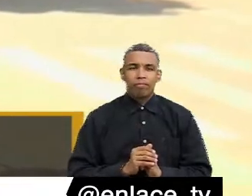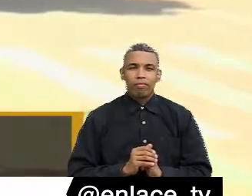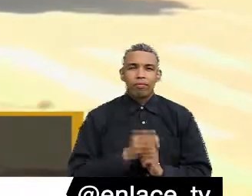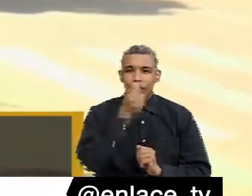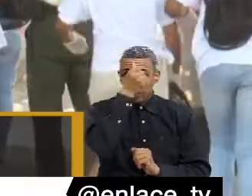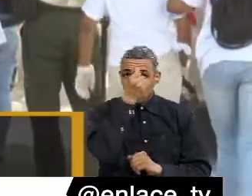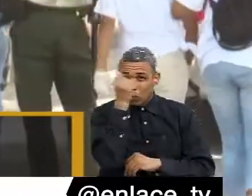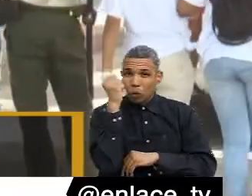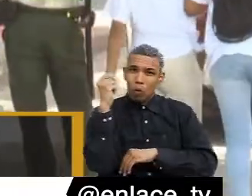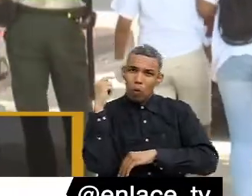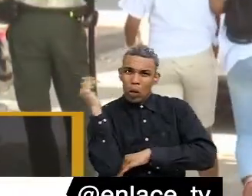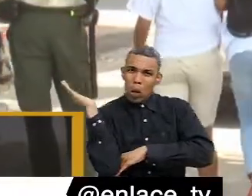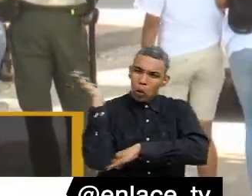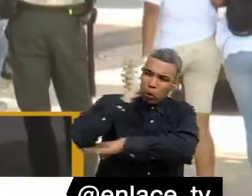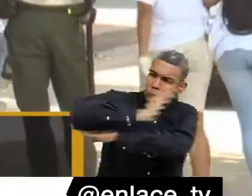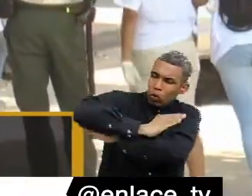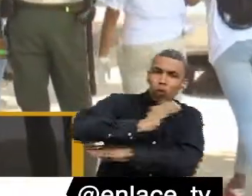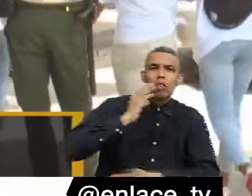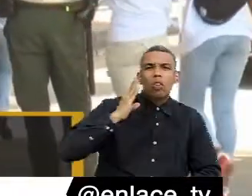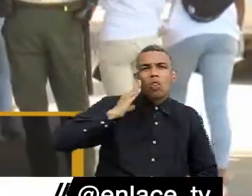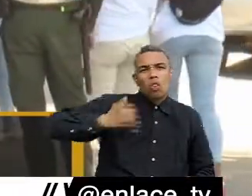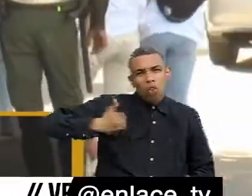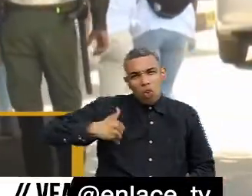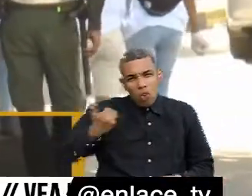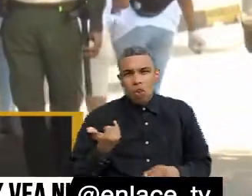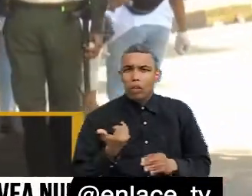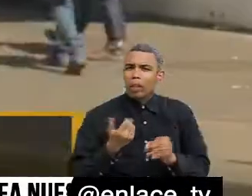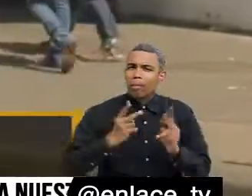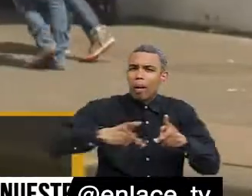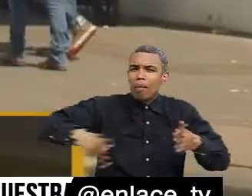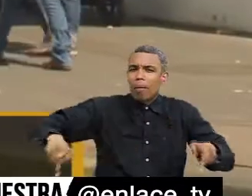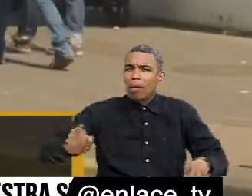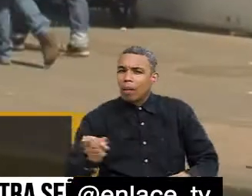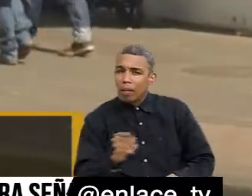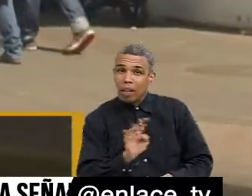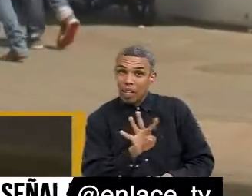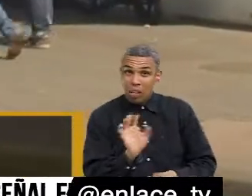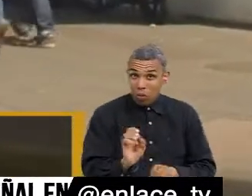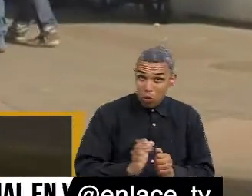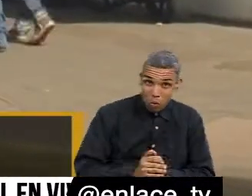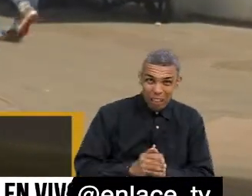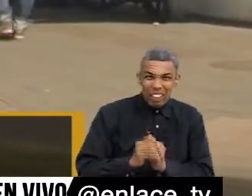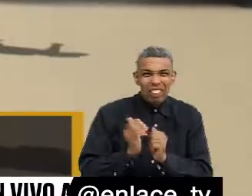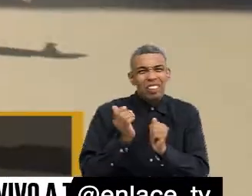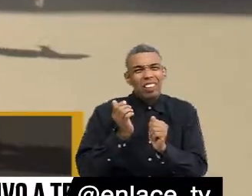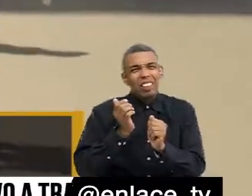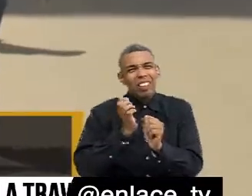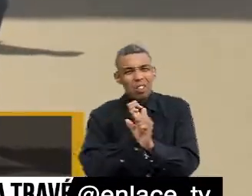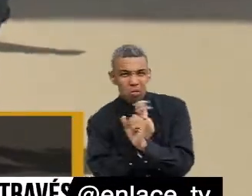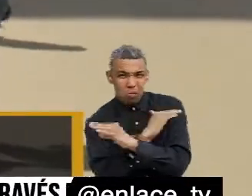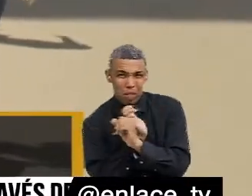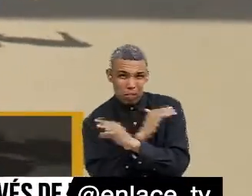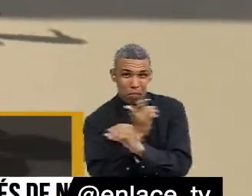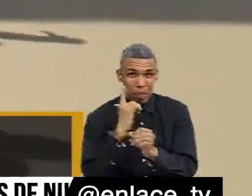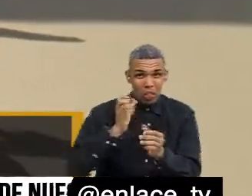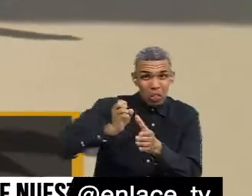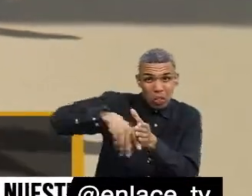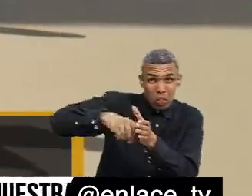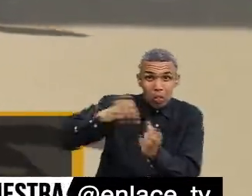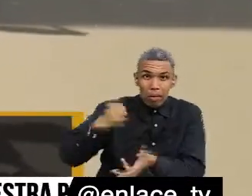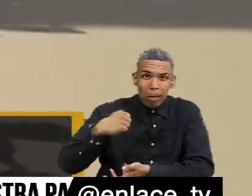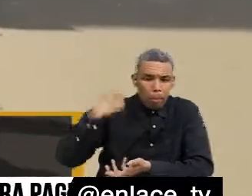domingo un grupo de 40 jóvenes recogen los residuos sólidos de las aceras avenidas o separadores y en caso de ver algún ciudadano ensuciando el